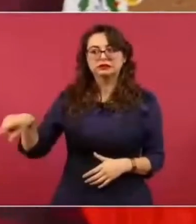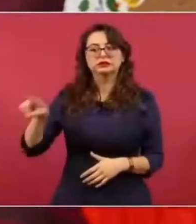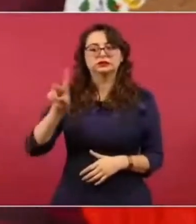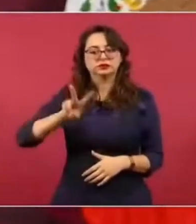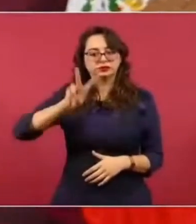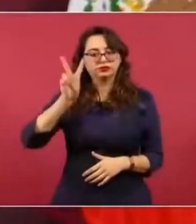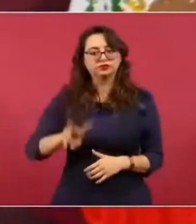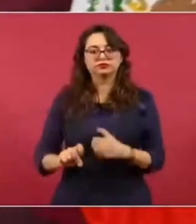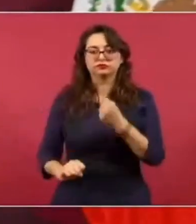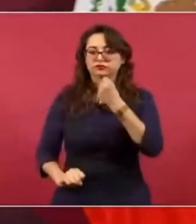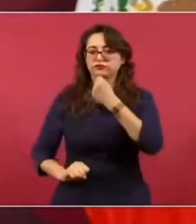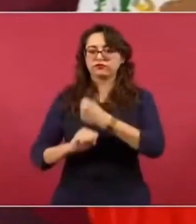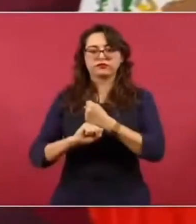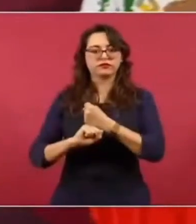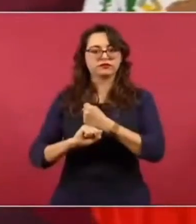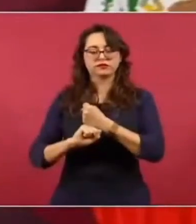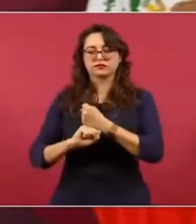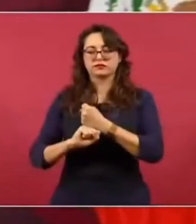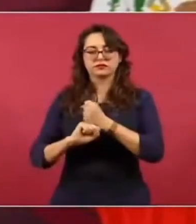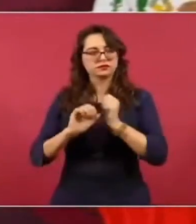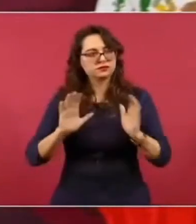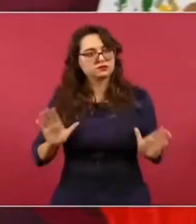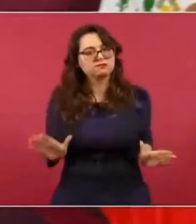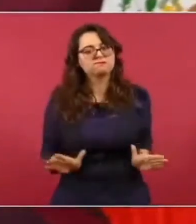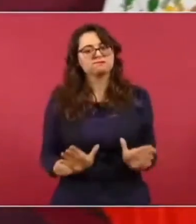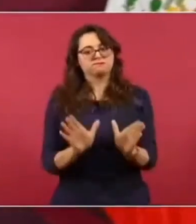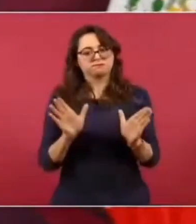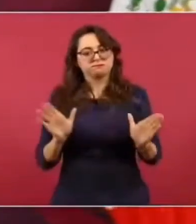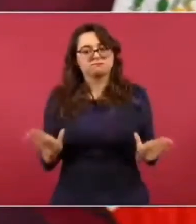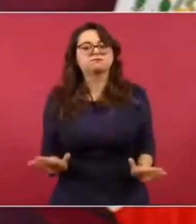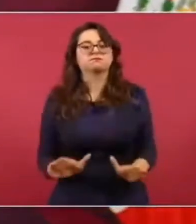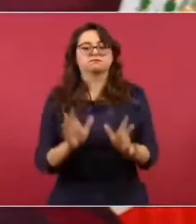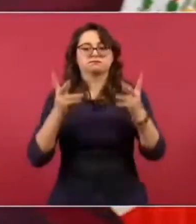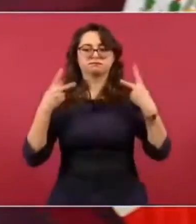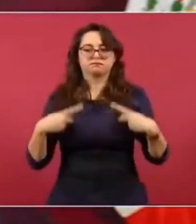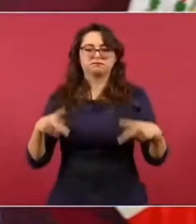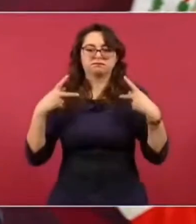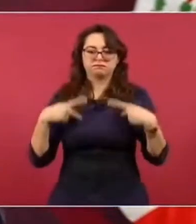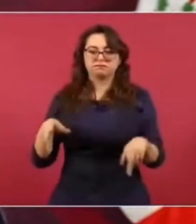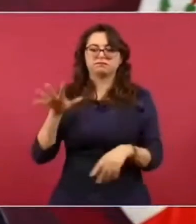lo mero principal lo ha hecho la gente.